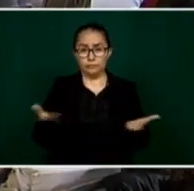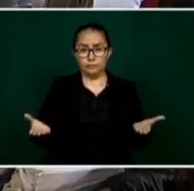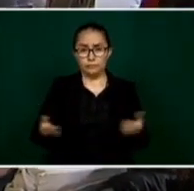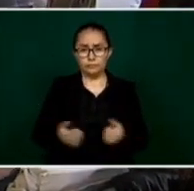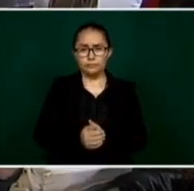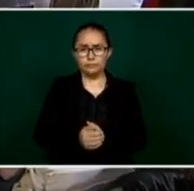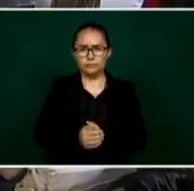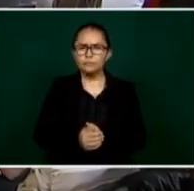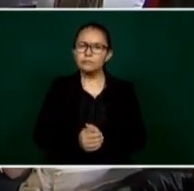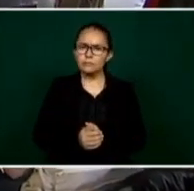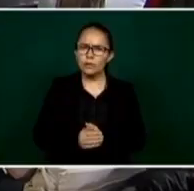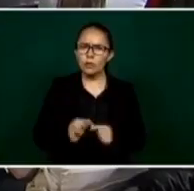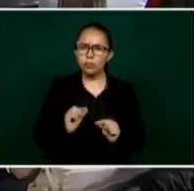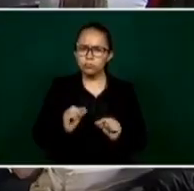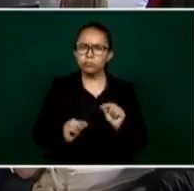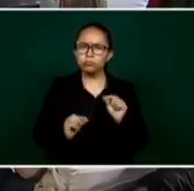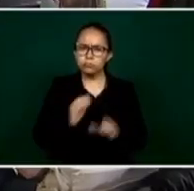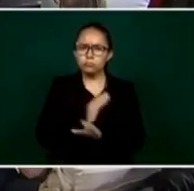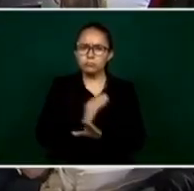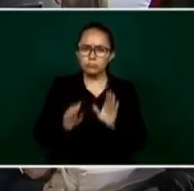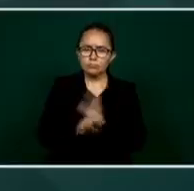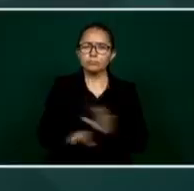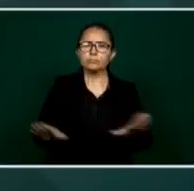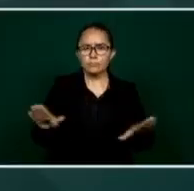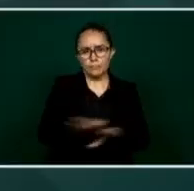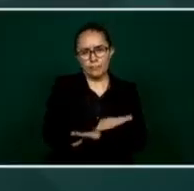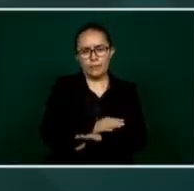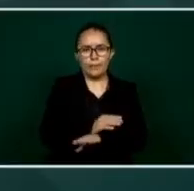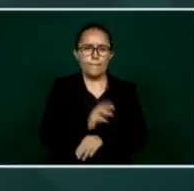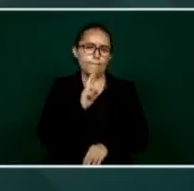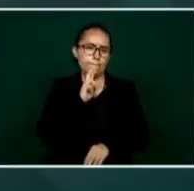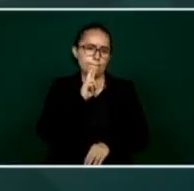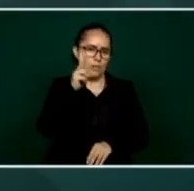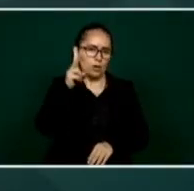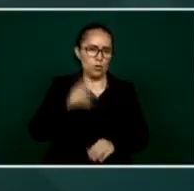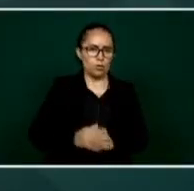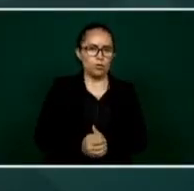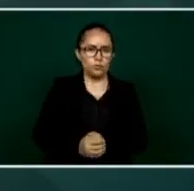las cosas han cambiado, han mejorado.